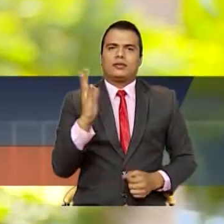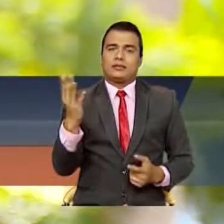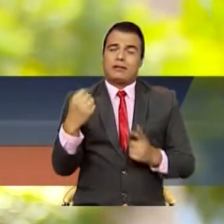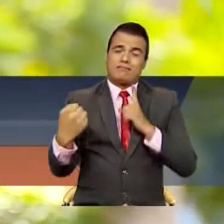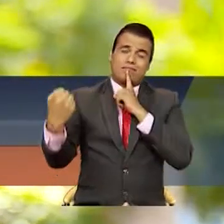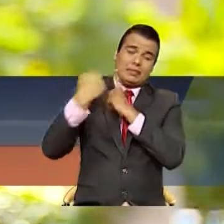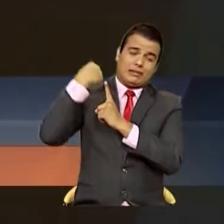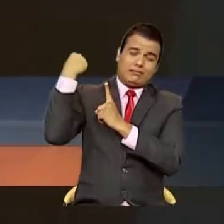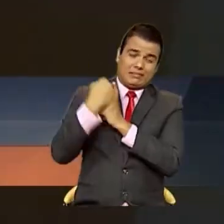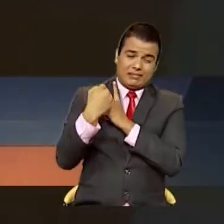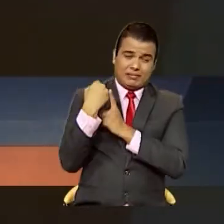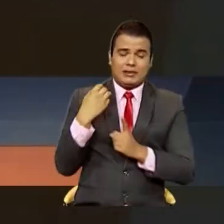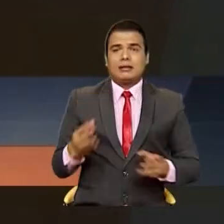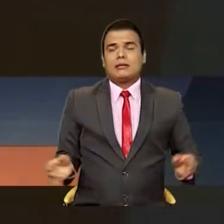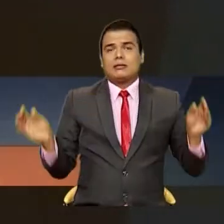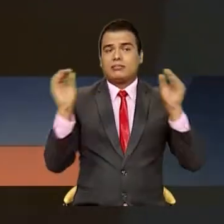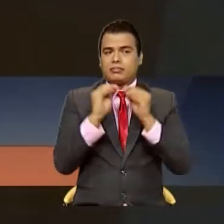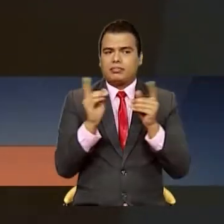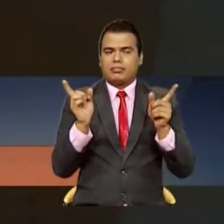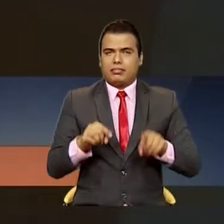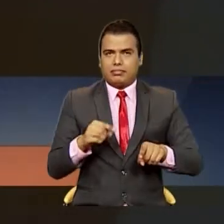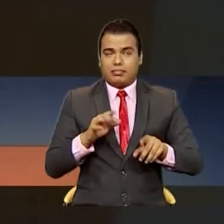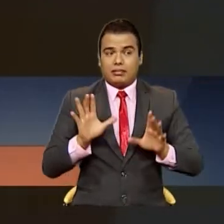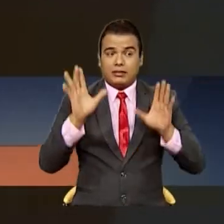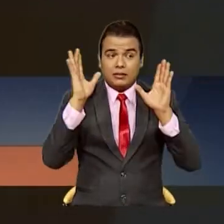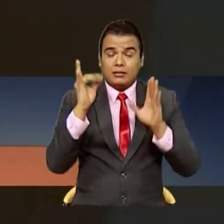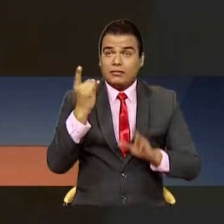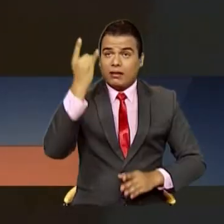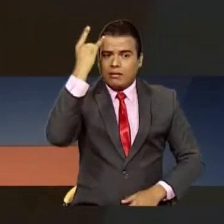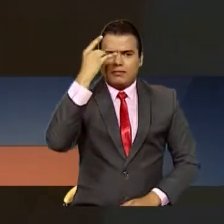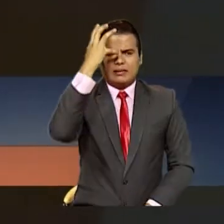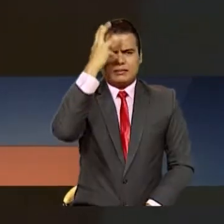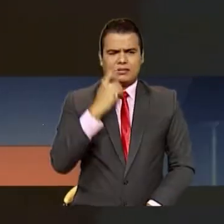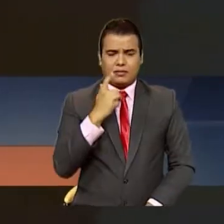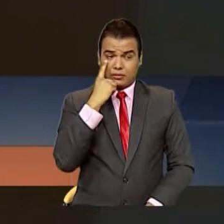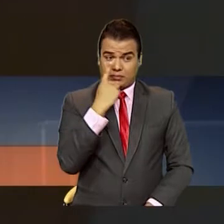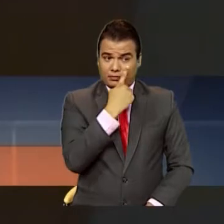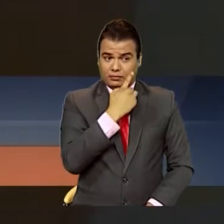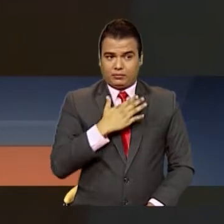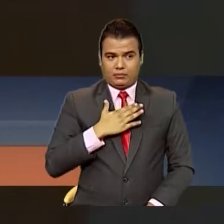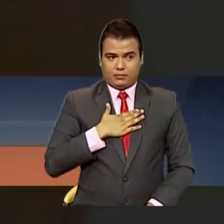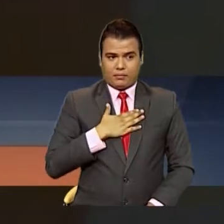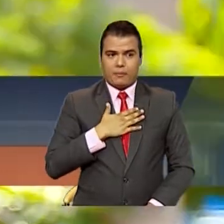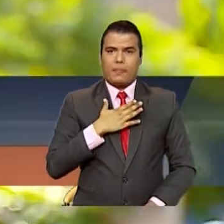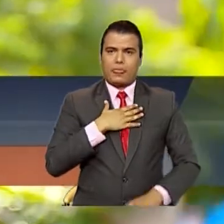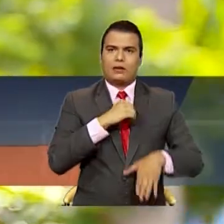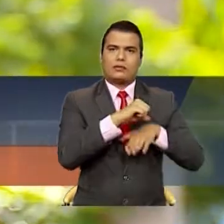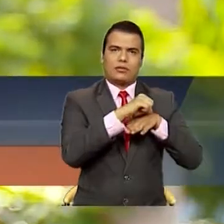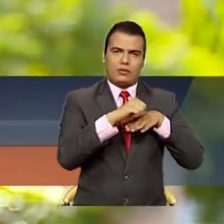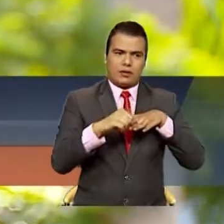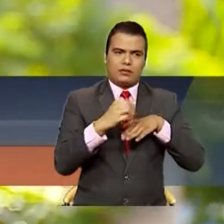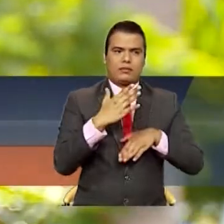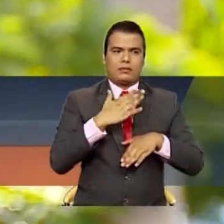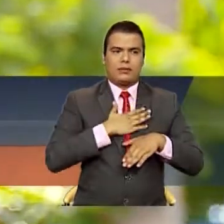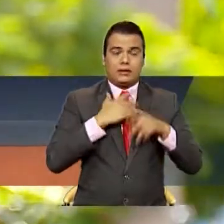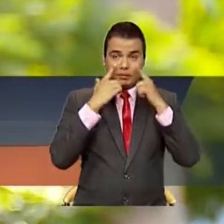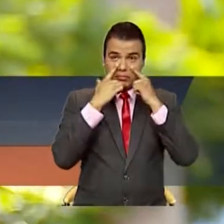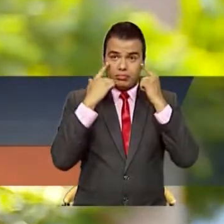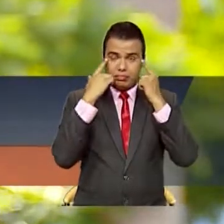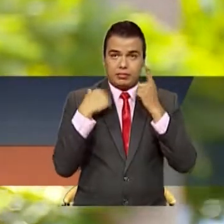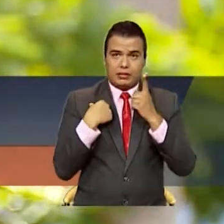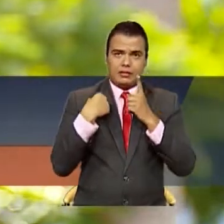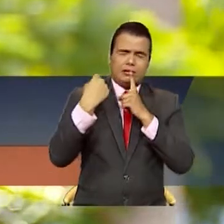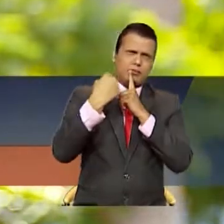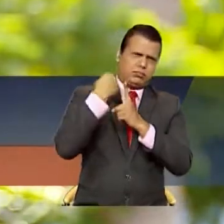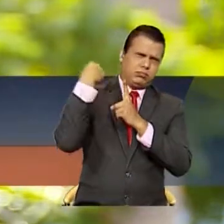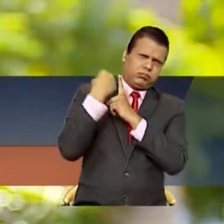y también estoy viendo si me hago un examen de los ojos porque yo soy operado de los párpados, el cual me